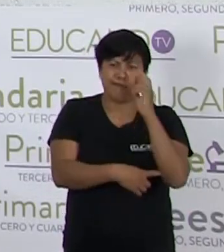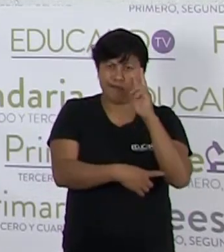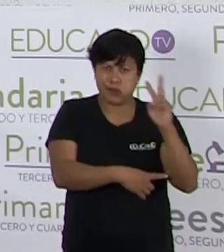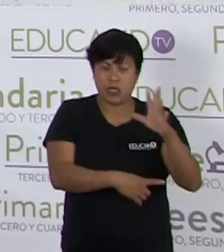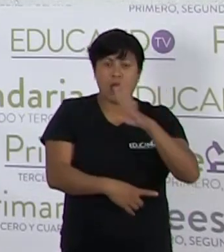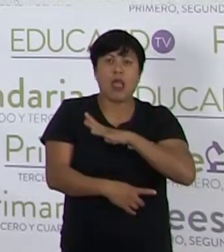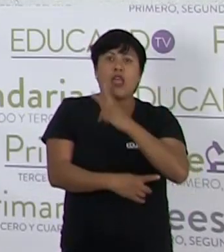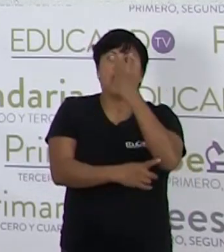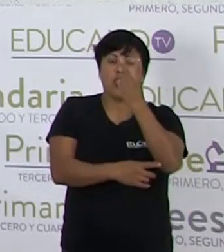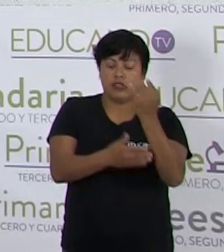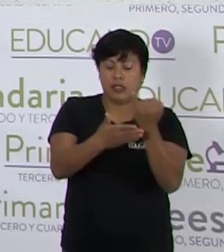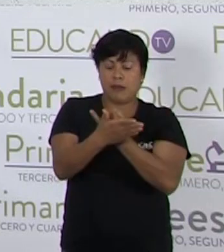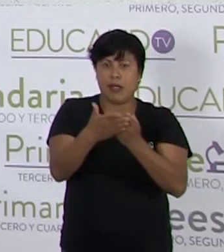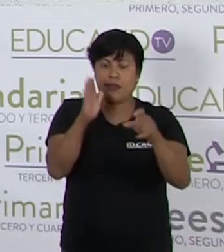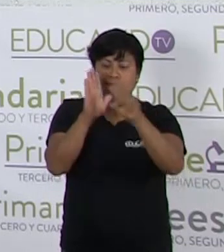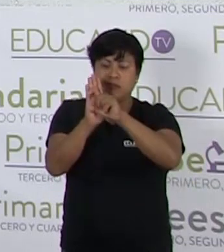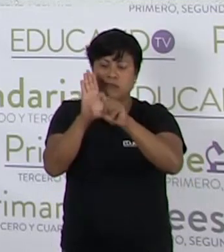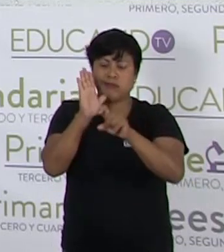dos imágenes.